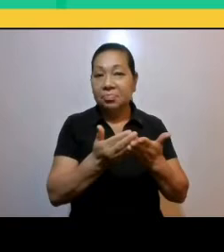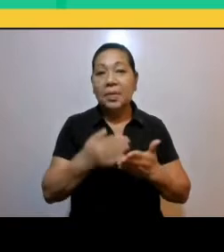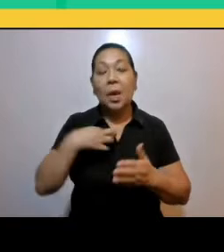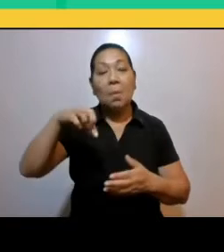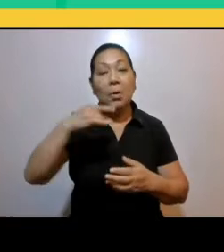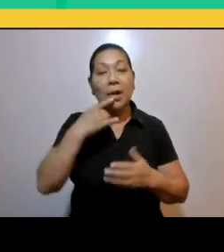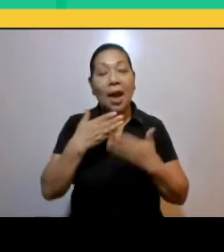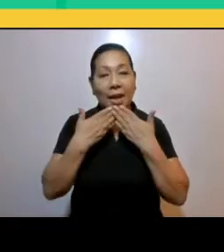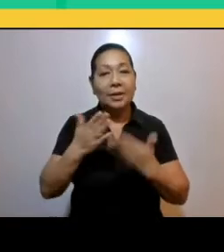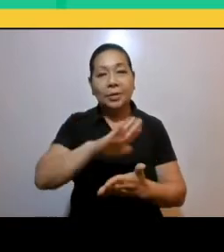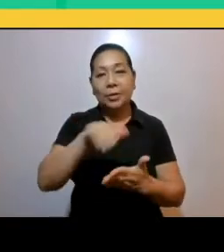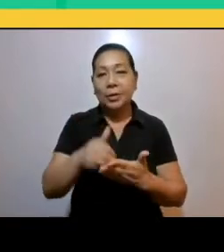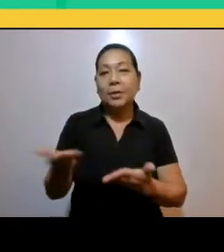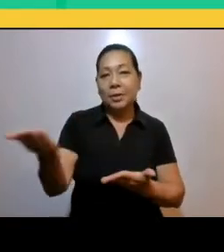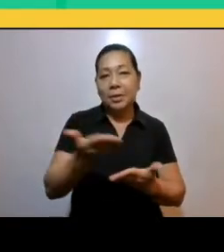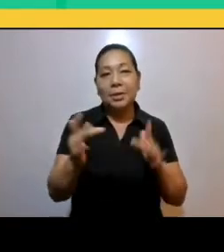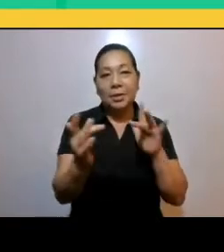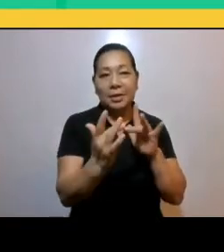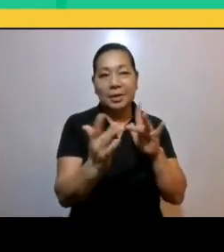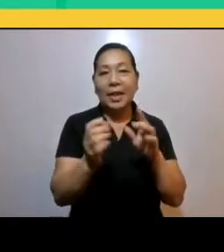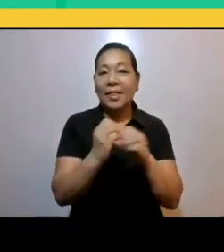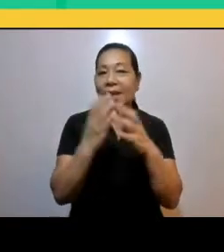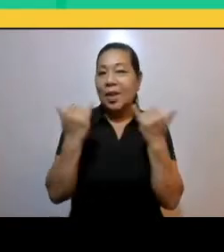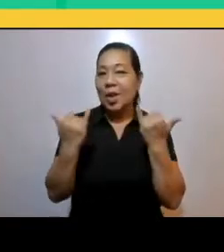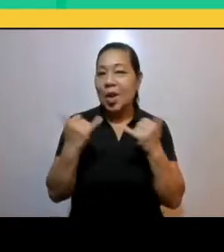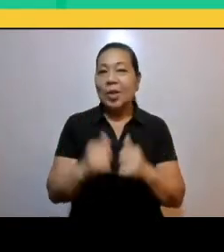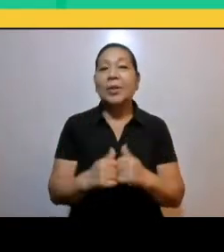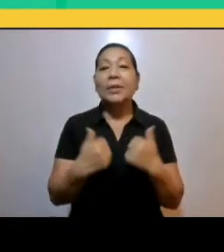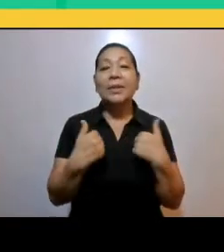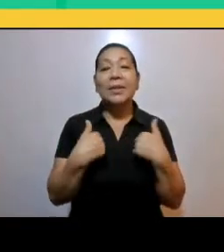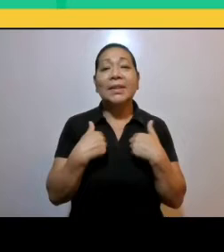agradecemos por conectarse el día de hoy. Hoy tenemos